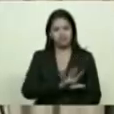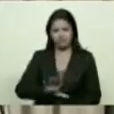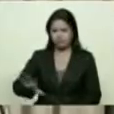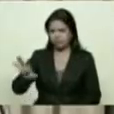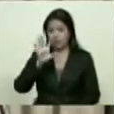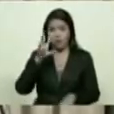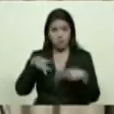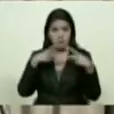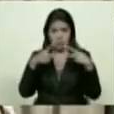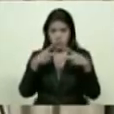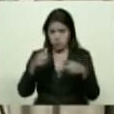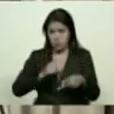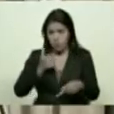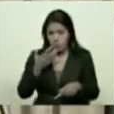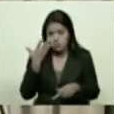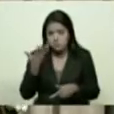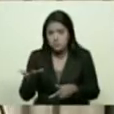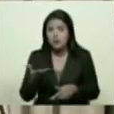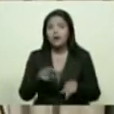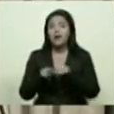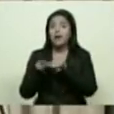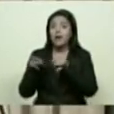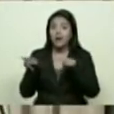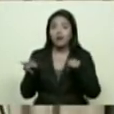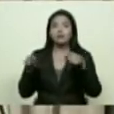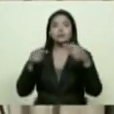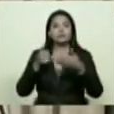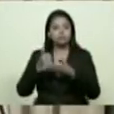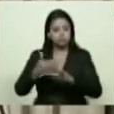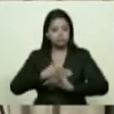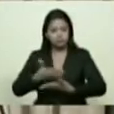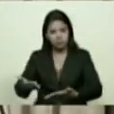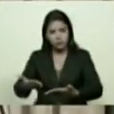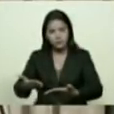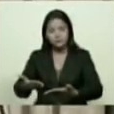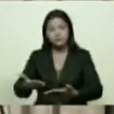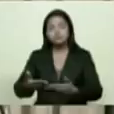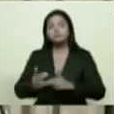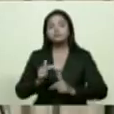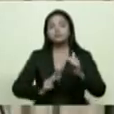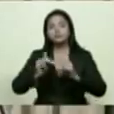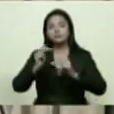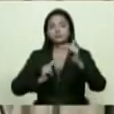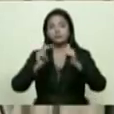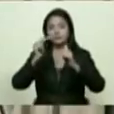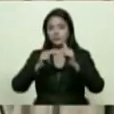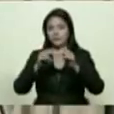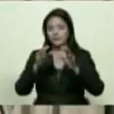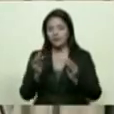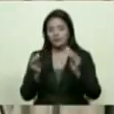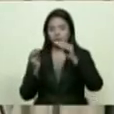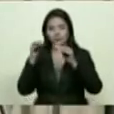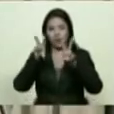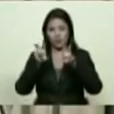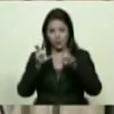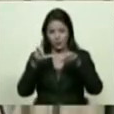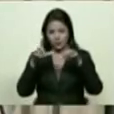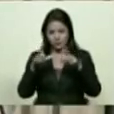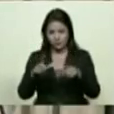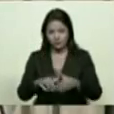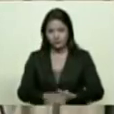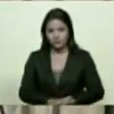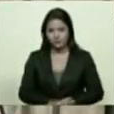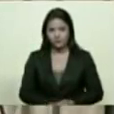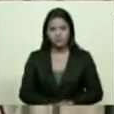proceso, son ellos quienes hacen los aportes para la construcción de nuestro instrumento.